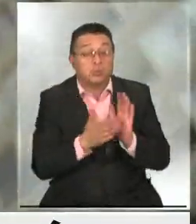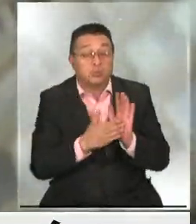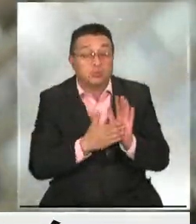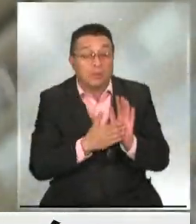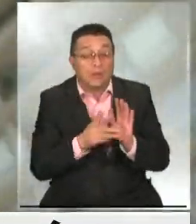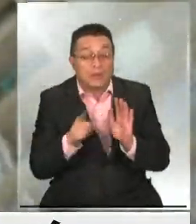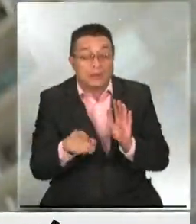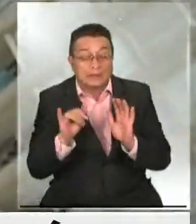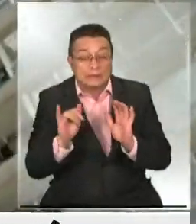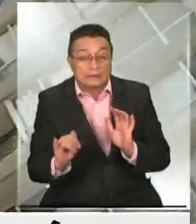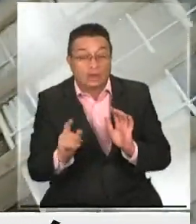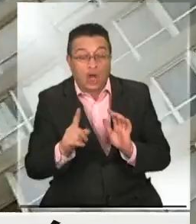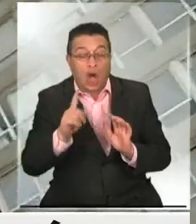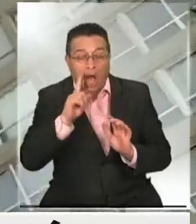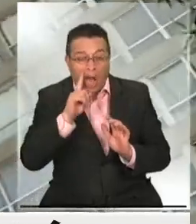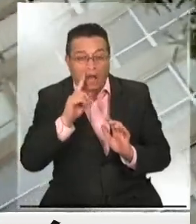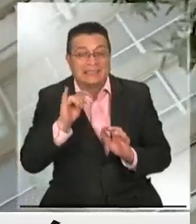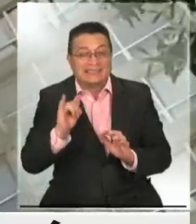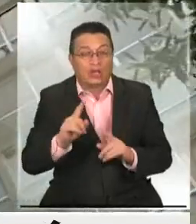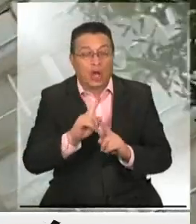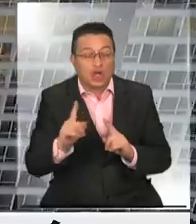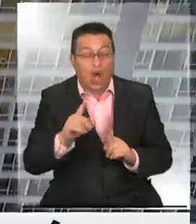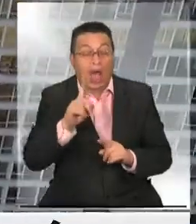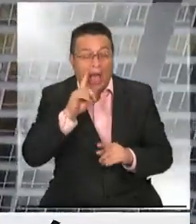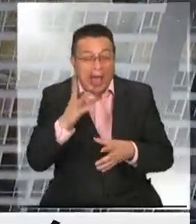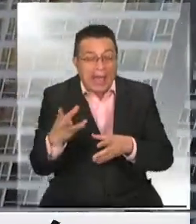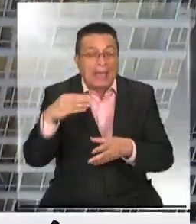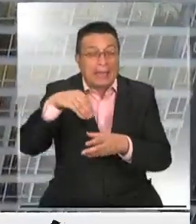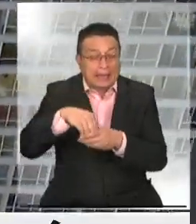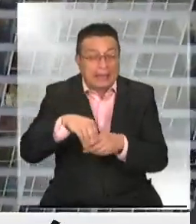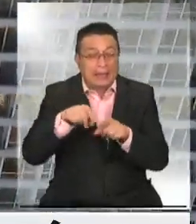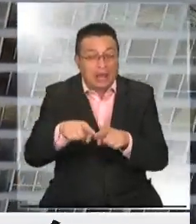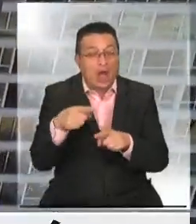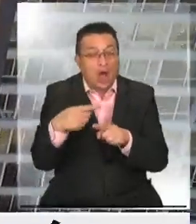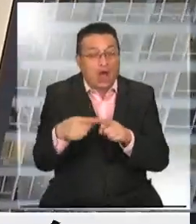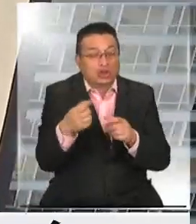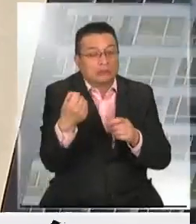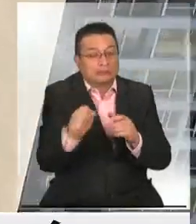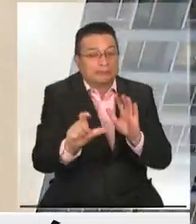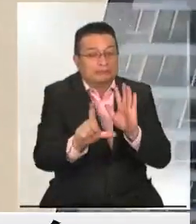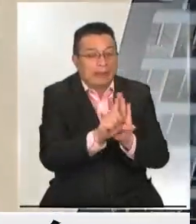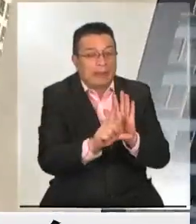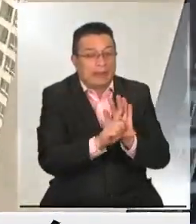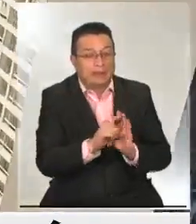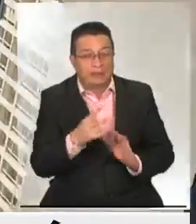en su motivación existió o no la presencia de algún otro delito.